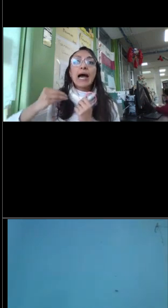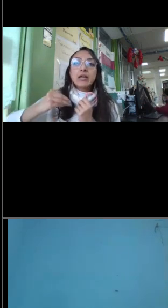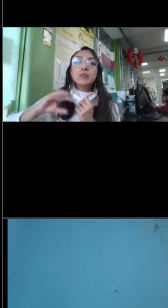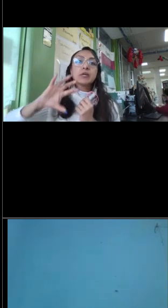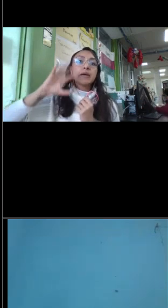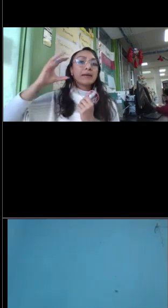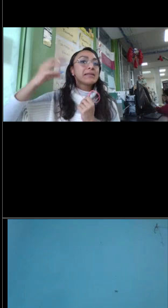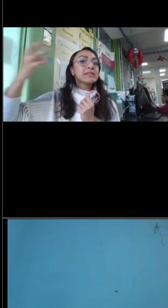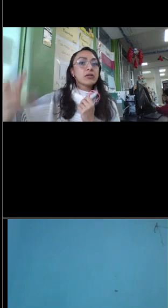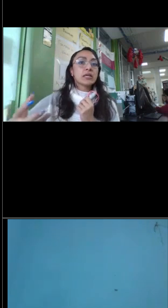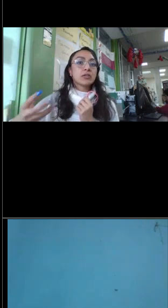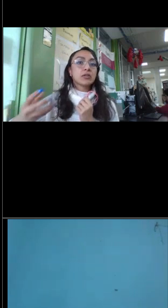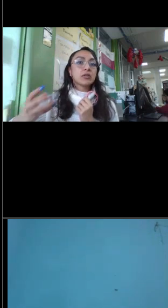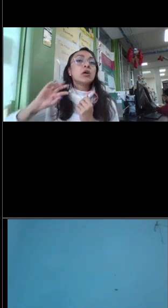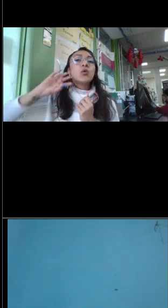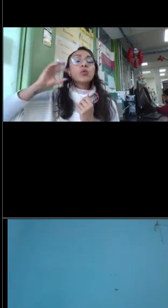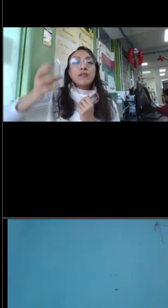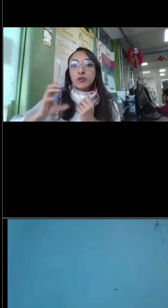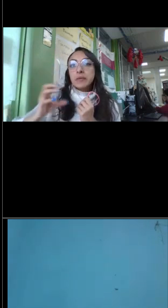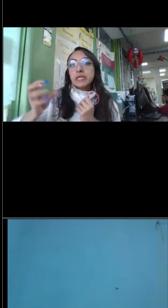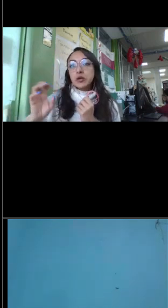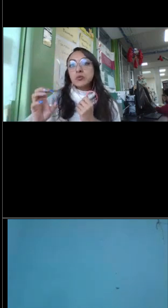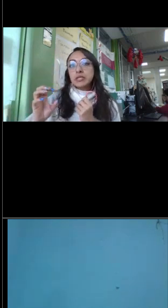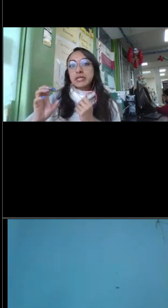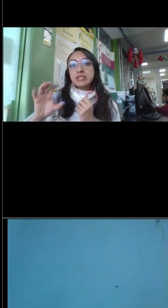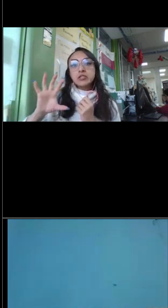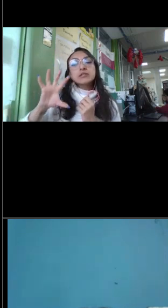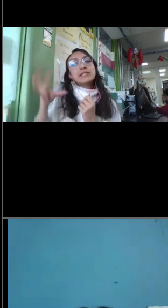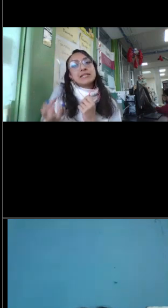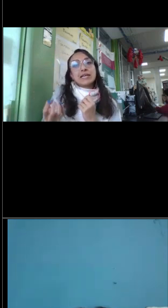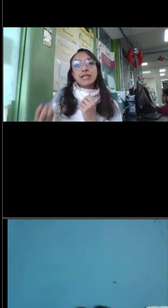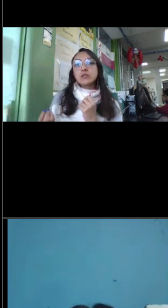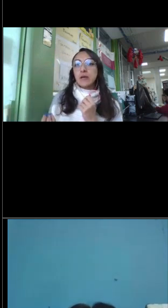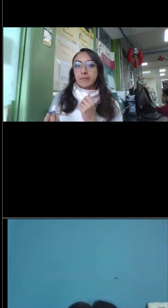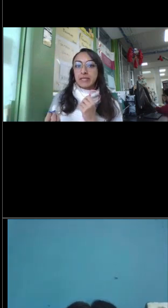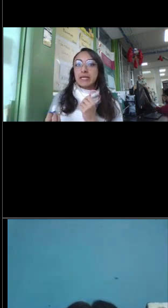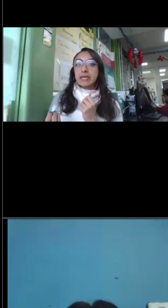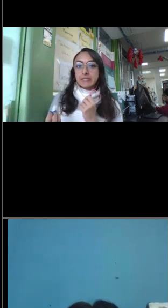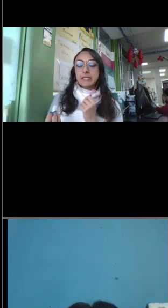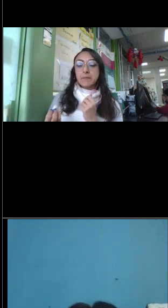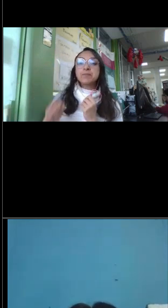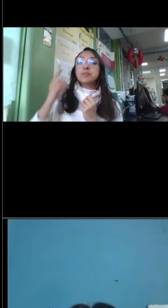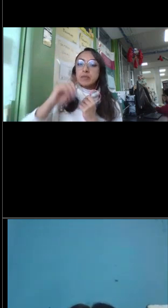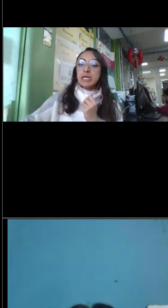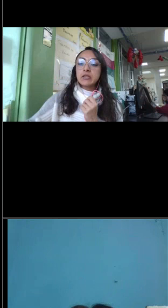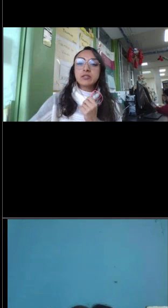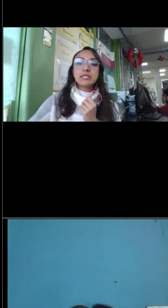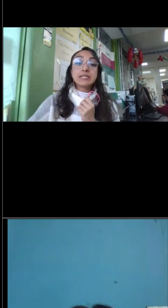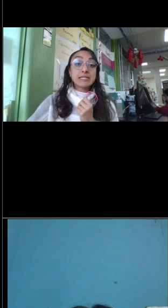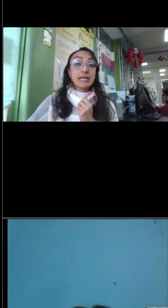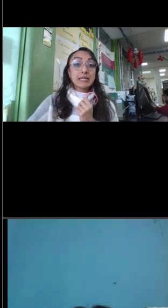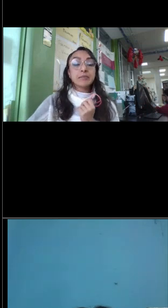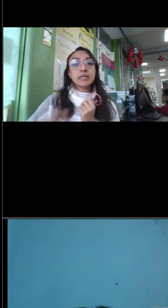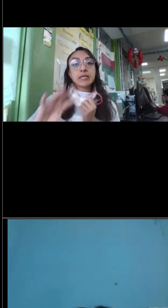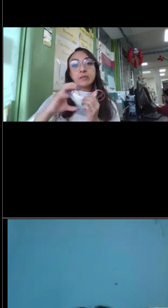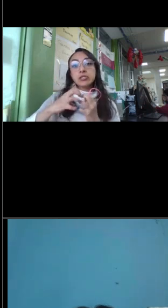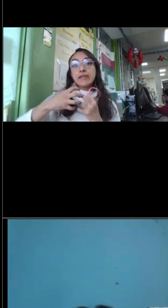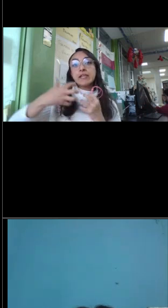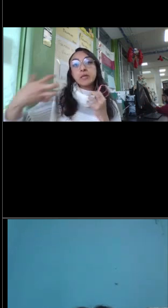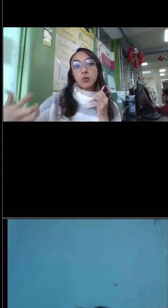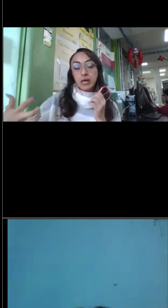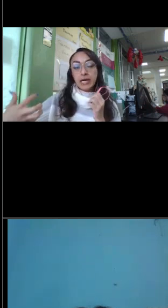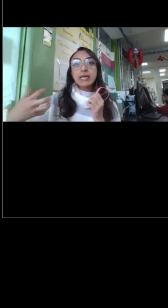familia, algo porque van desarrollando una forma de comunicación que se queda solamente en casa. Entonces, desde ahí también